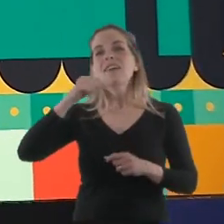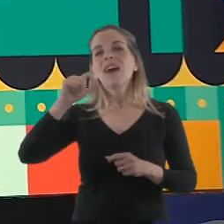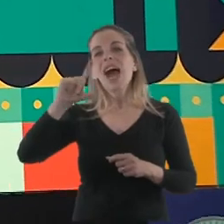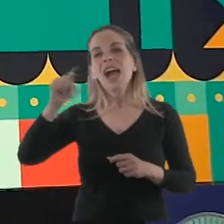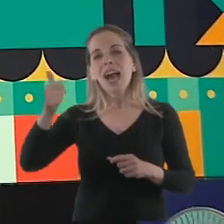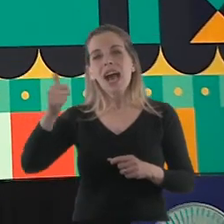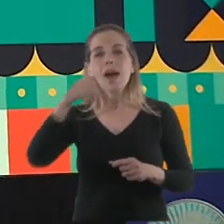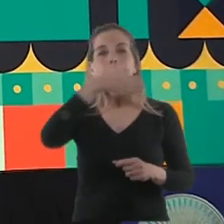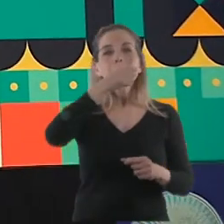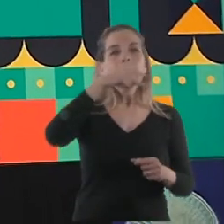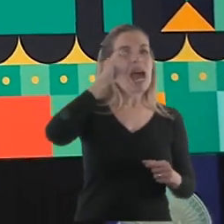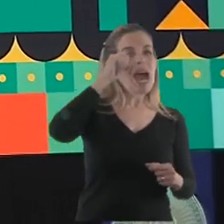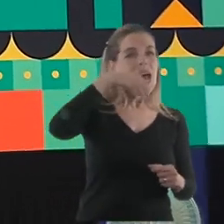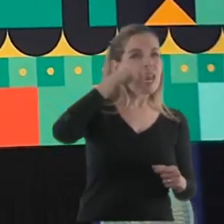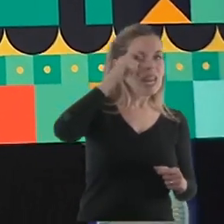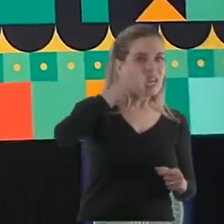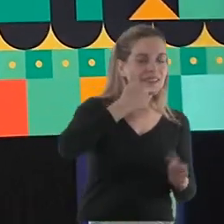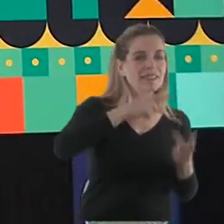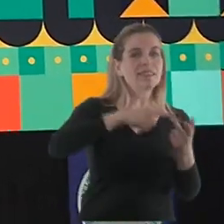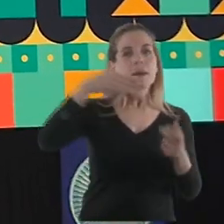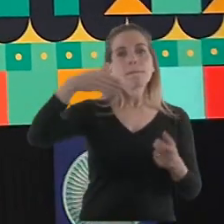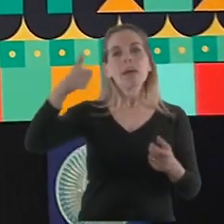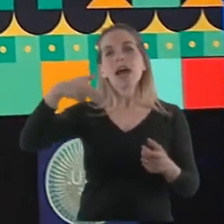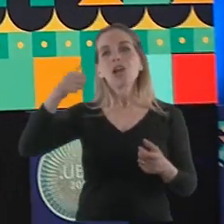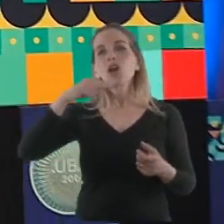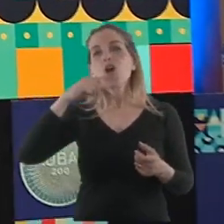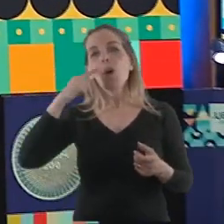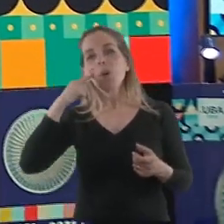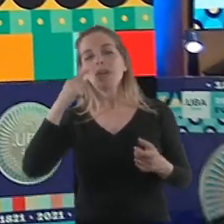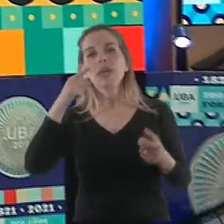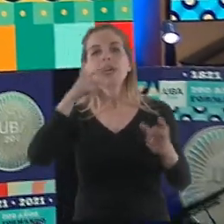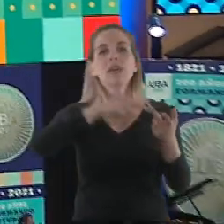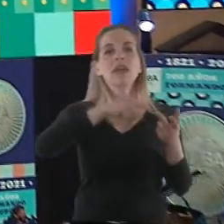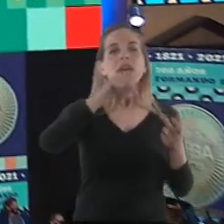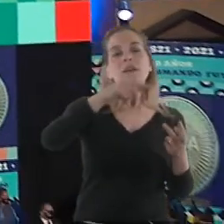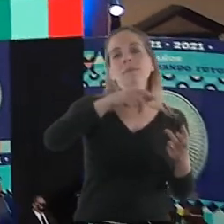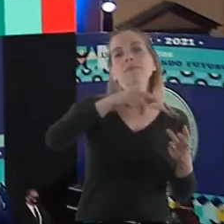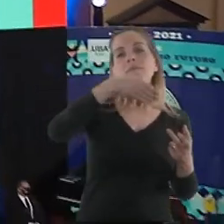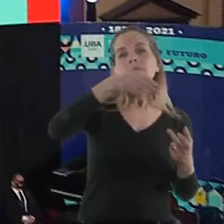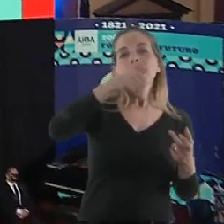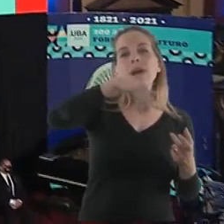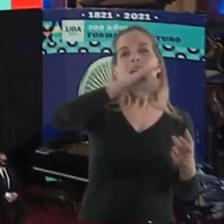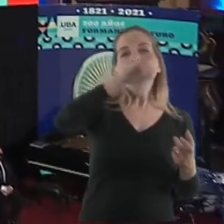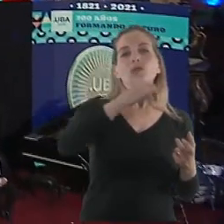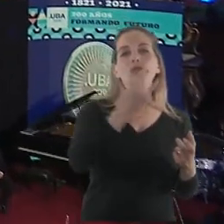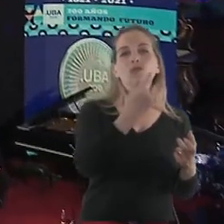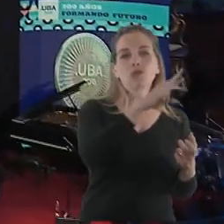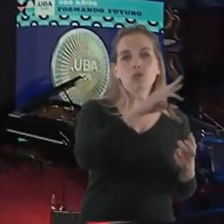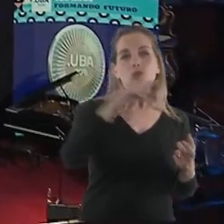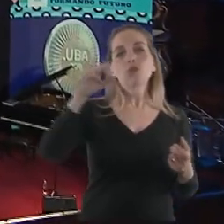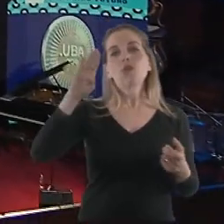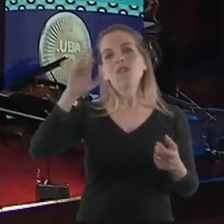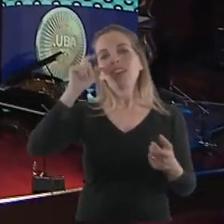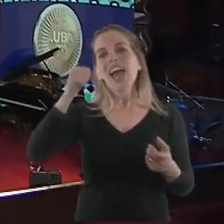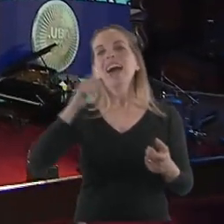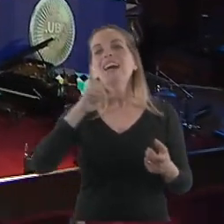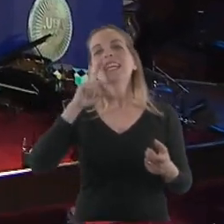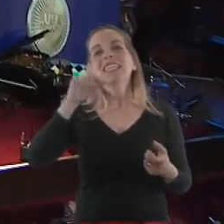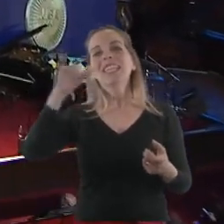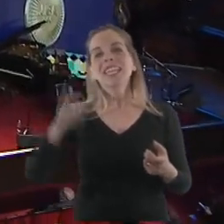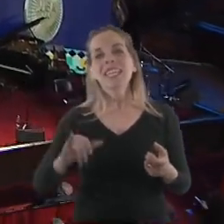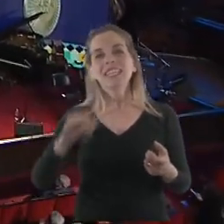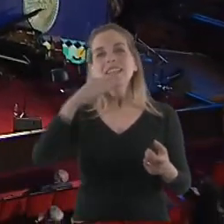Manes, Rafael Manóvil, Flora Manteola, Graciela Mansur, Beatriz Maresca,